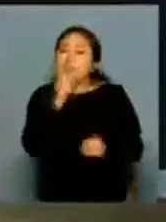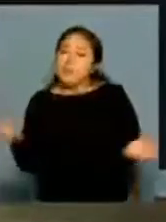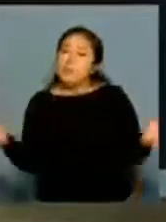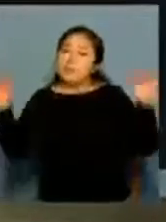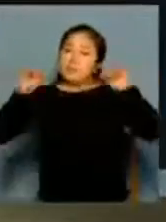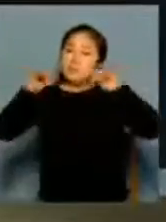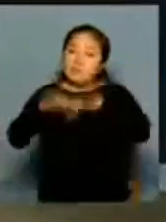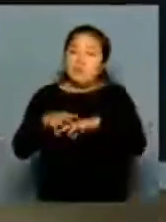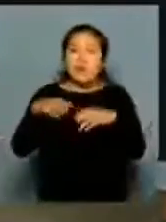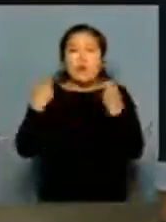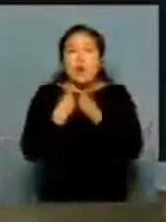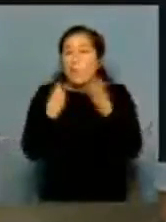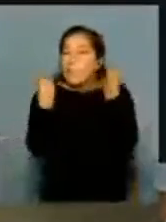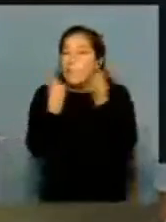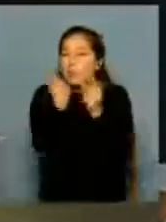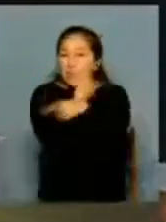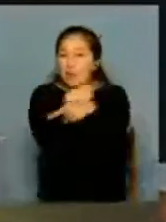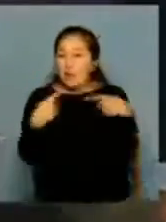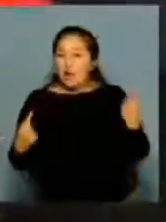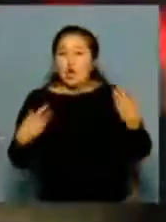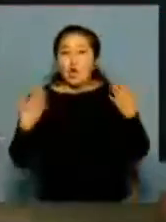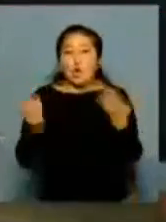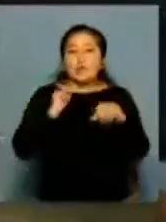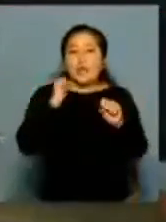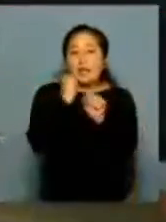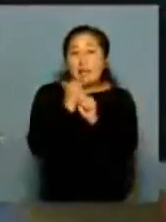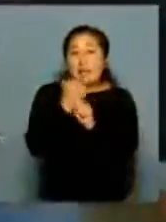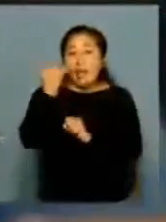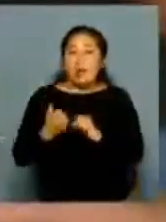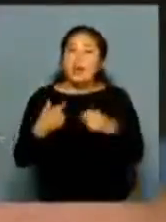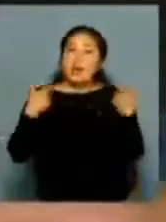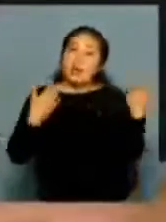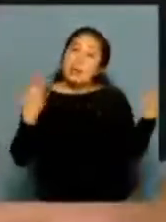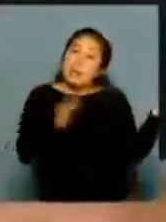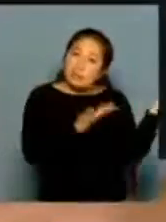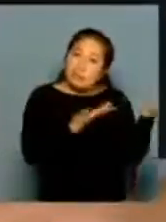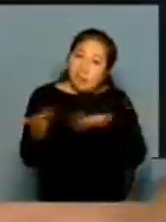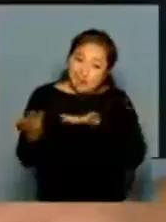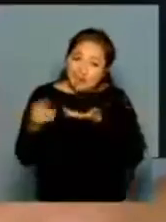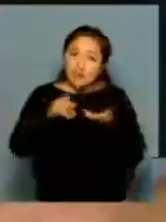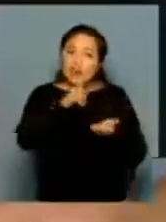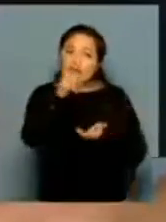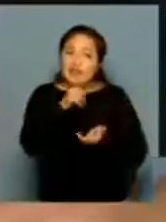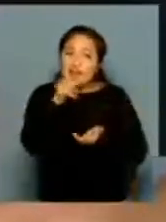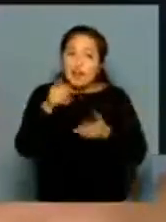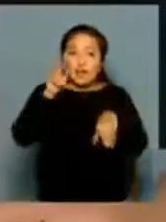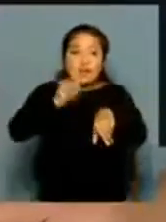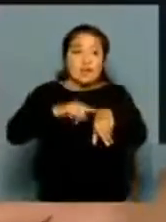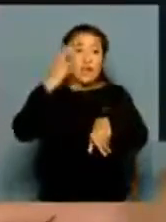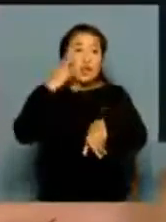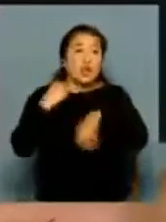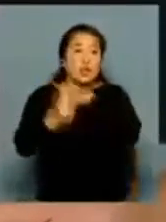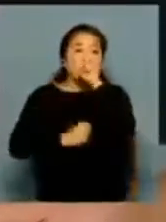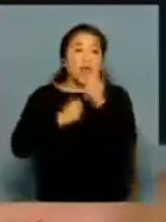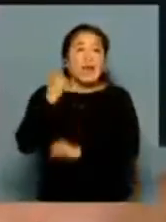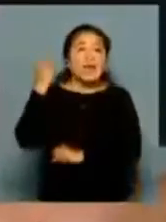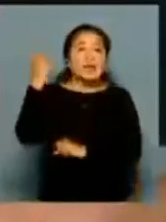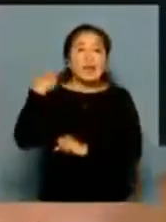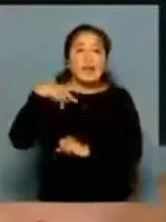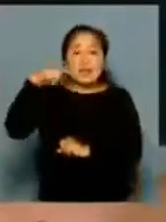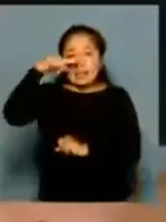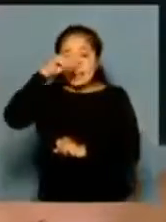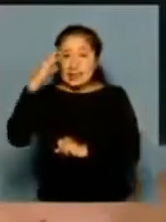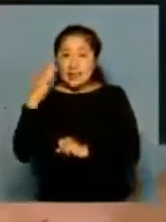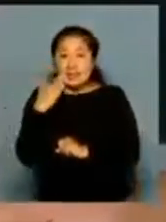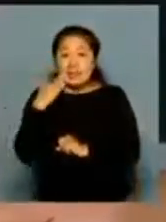con una enorme agenda de actividades. Los esperamos acá de 9 a 19 horas